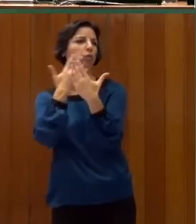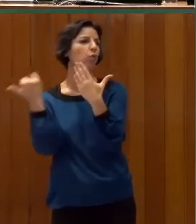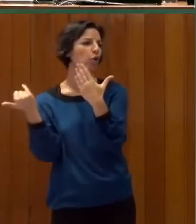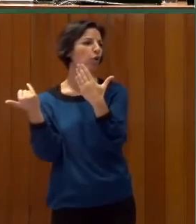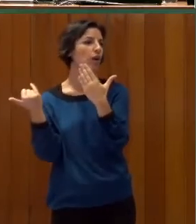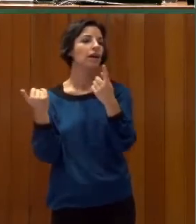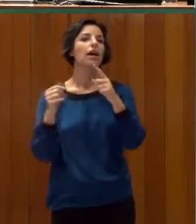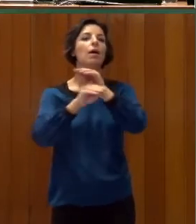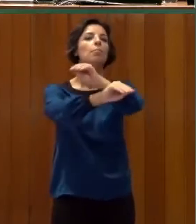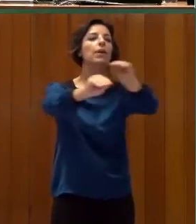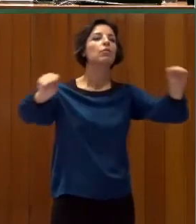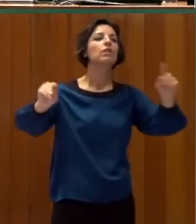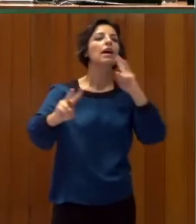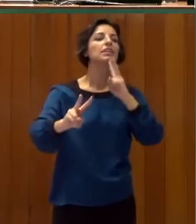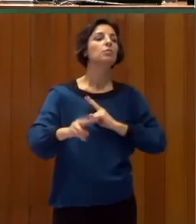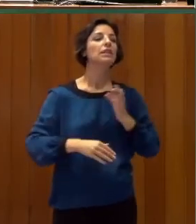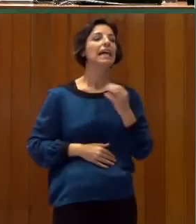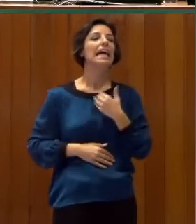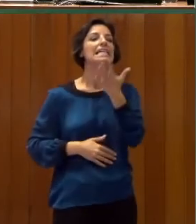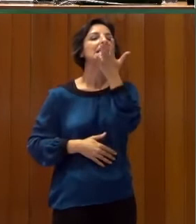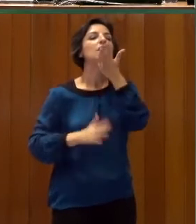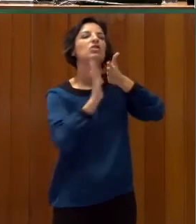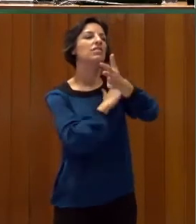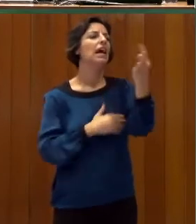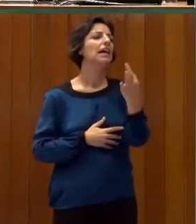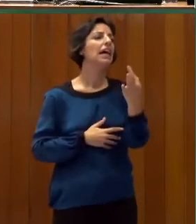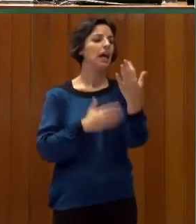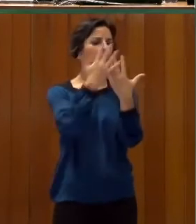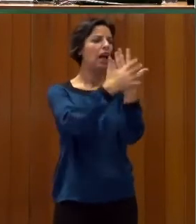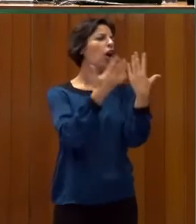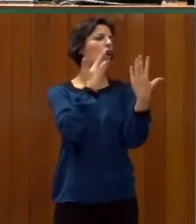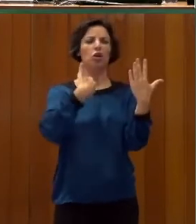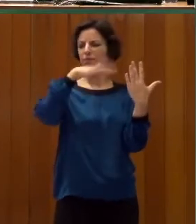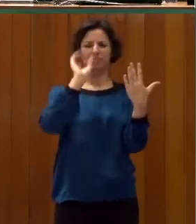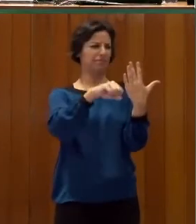responder al significado del signo ignorando el color de la mano.